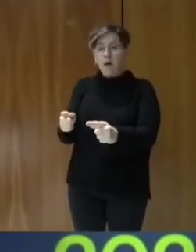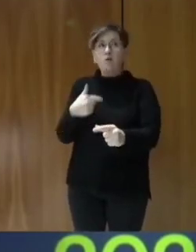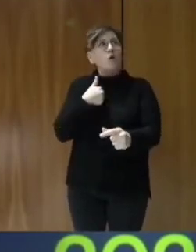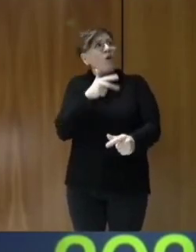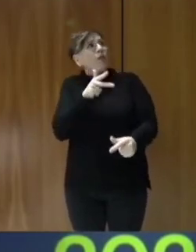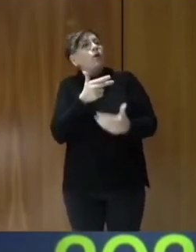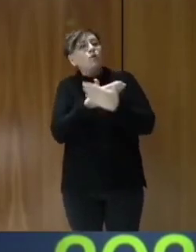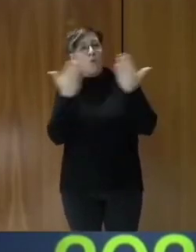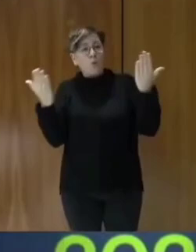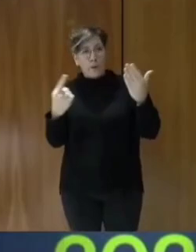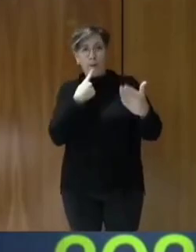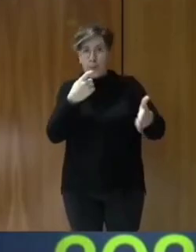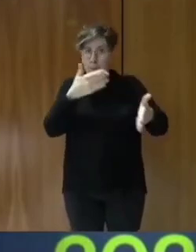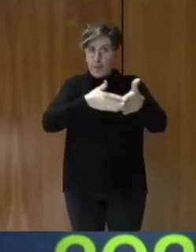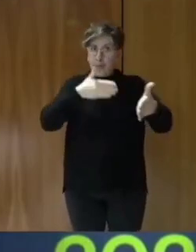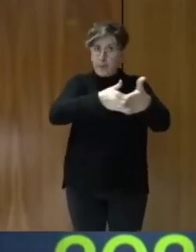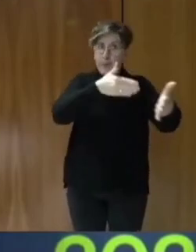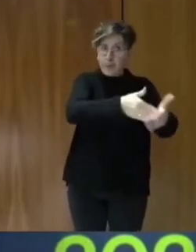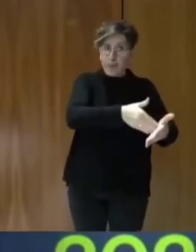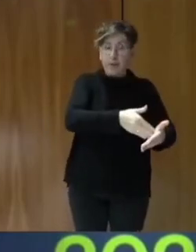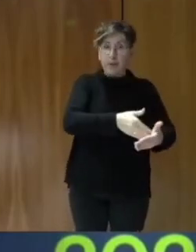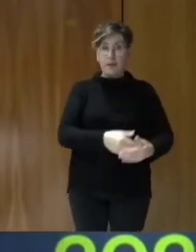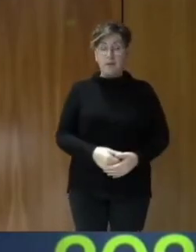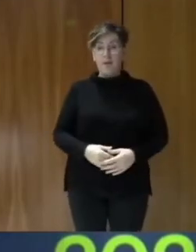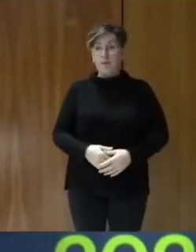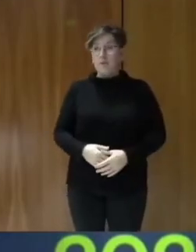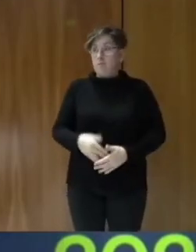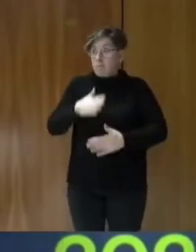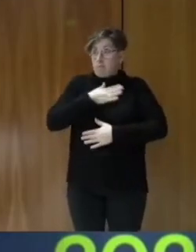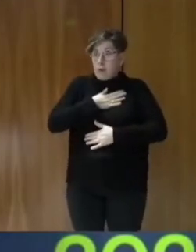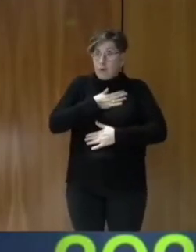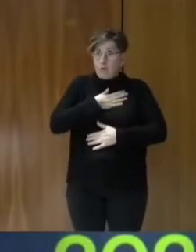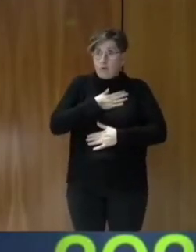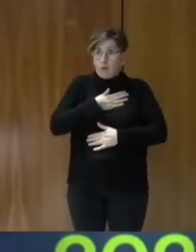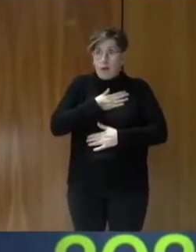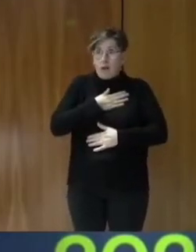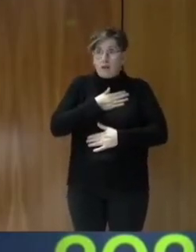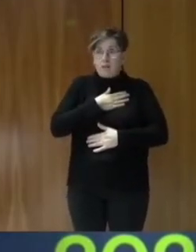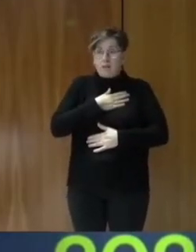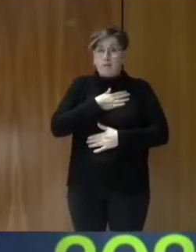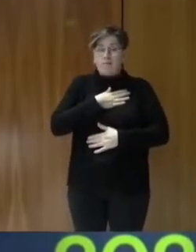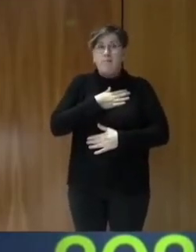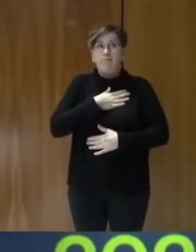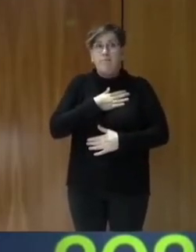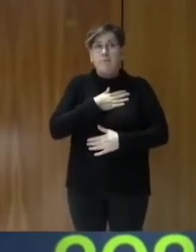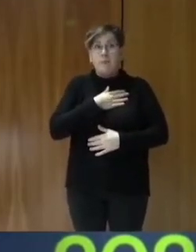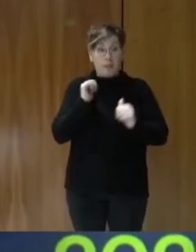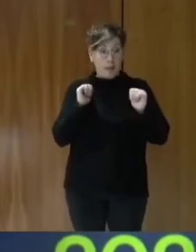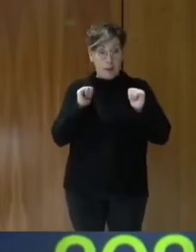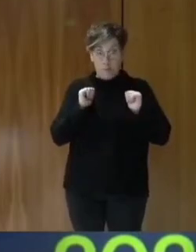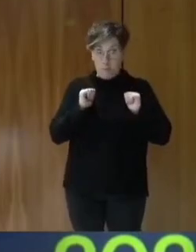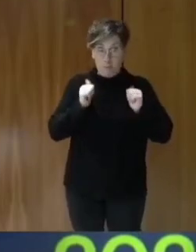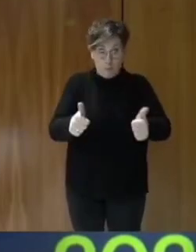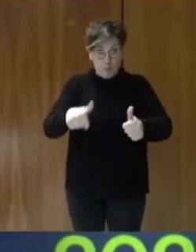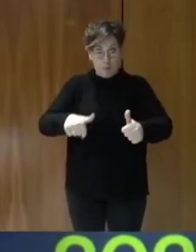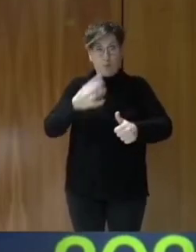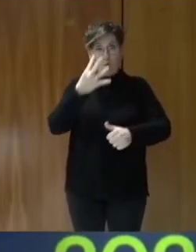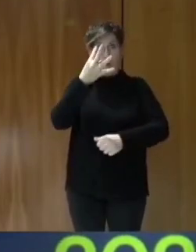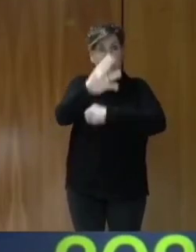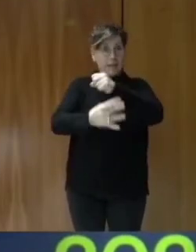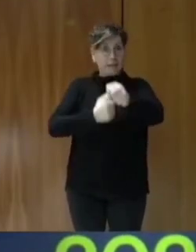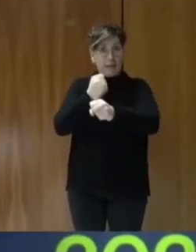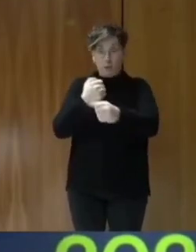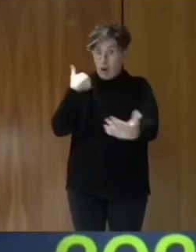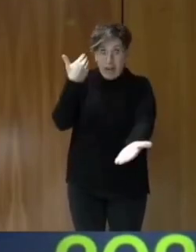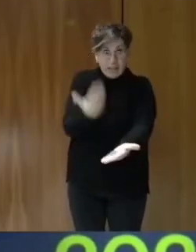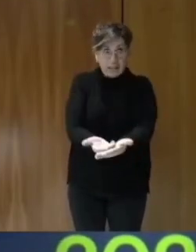que tienen. Para nosotras es evidente, y así lo hemos desarrollado desde el inicio de la legislatura, que todas las